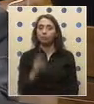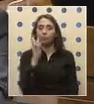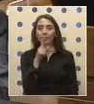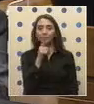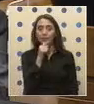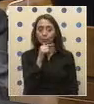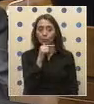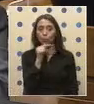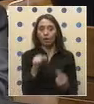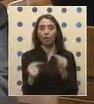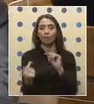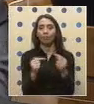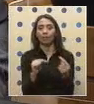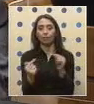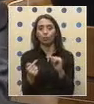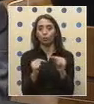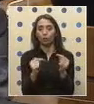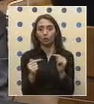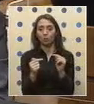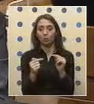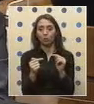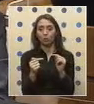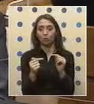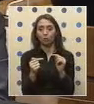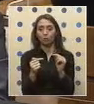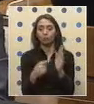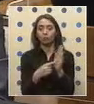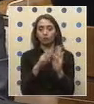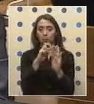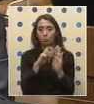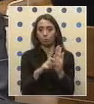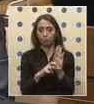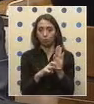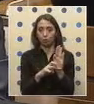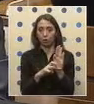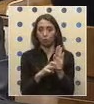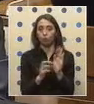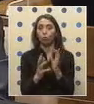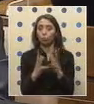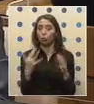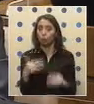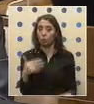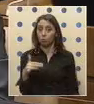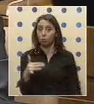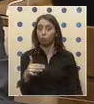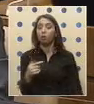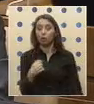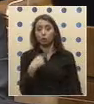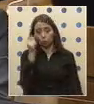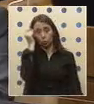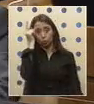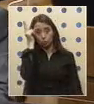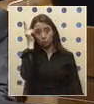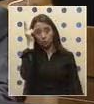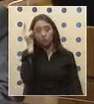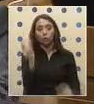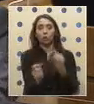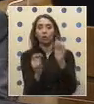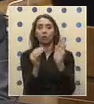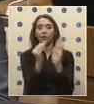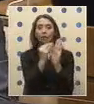indudablemente que estamos discutiendo un proyecto muy importante. Yo entiendo que la